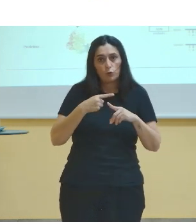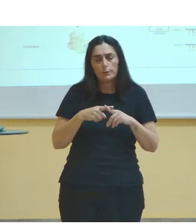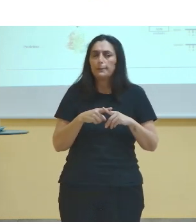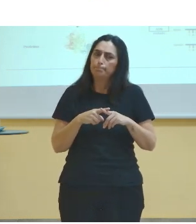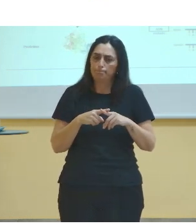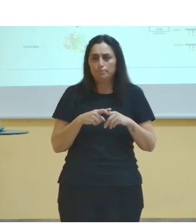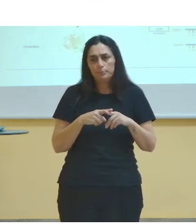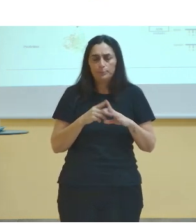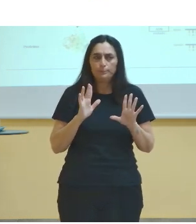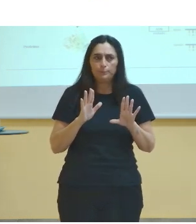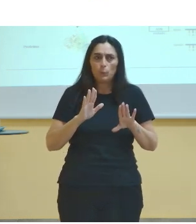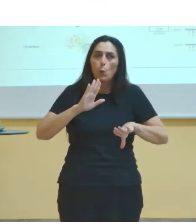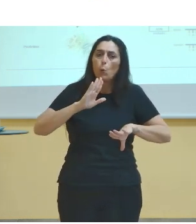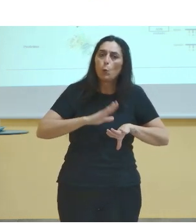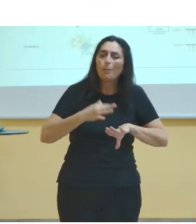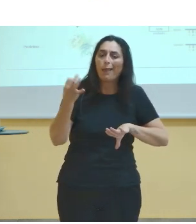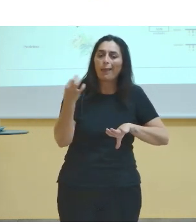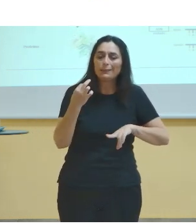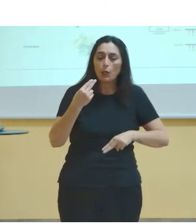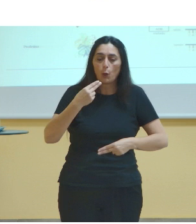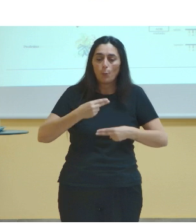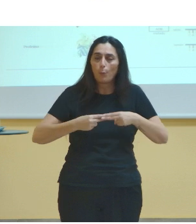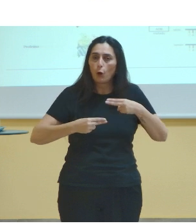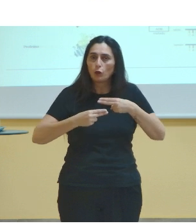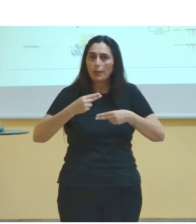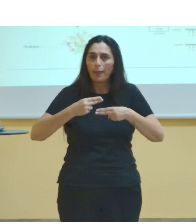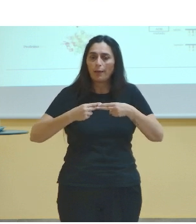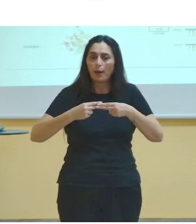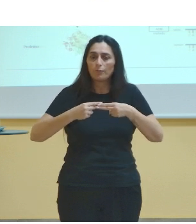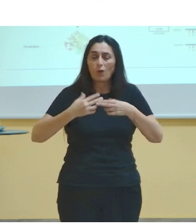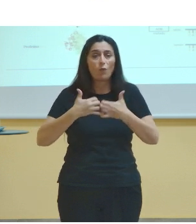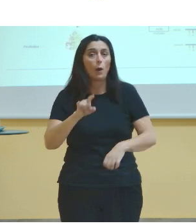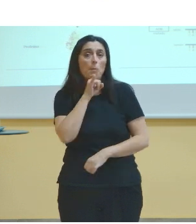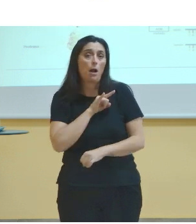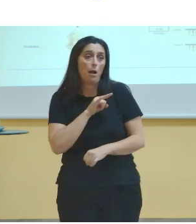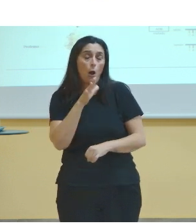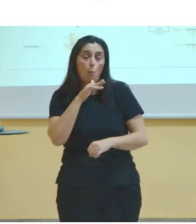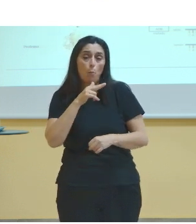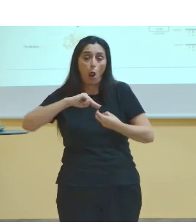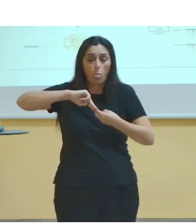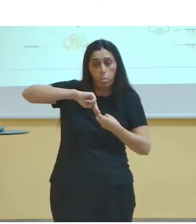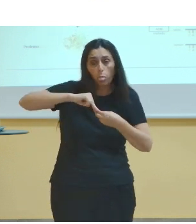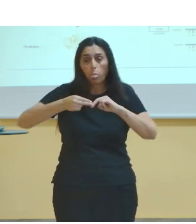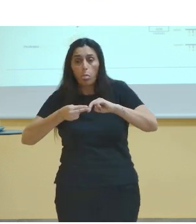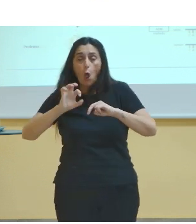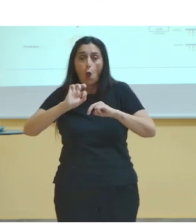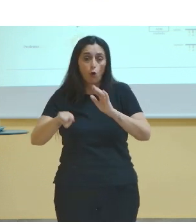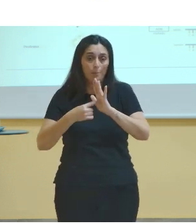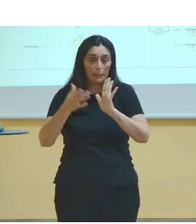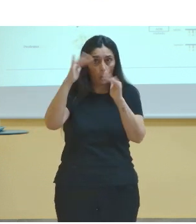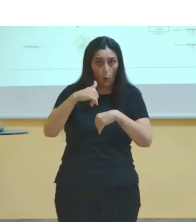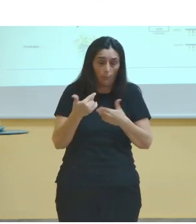son producto de una proteína que mal funciona, porque está mal plegada o porque está incompleta, etcétera.